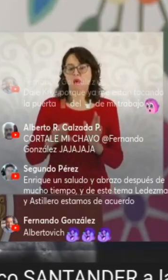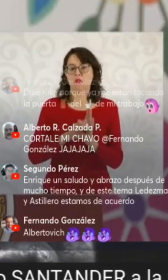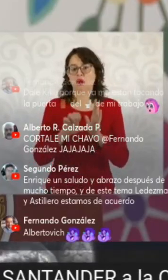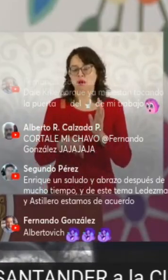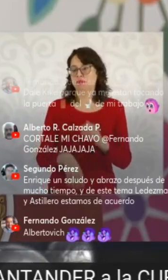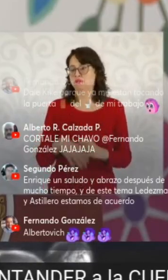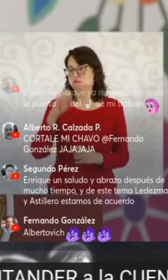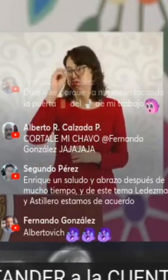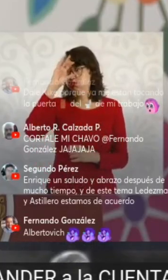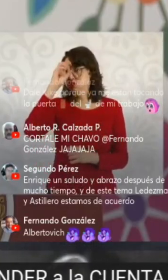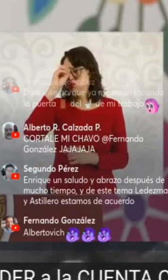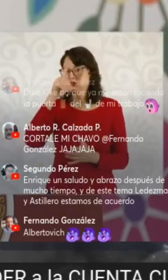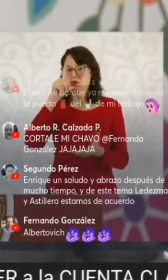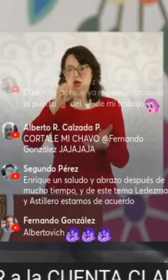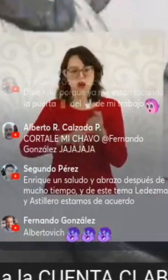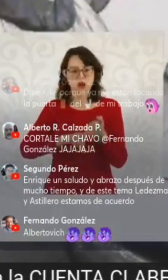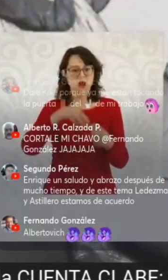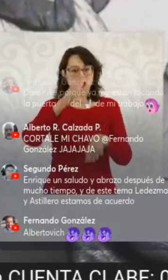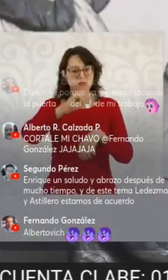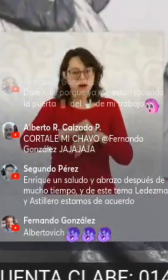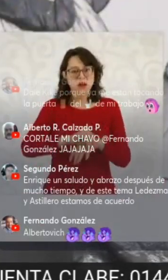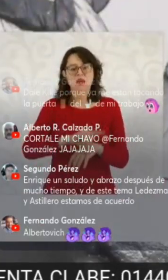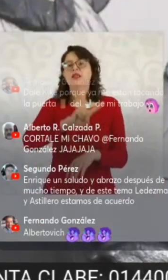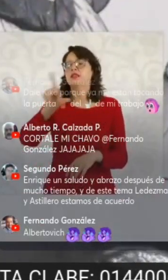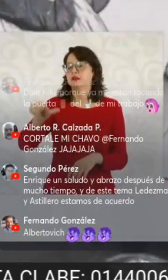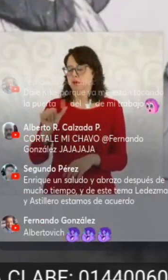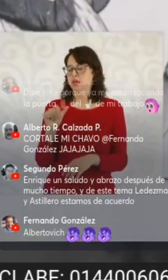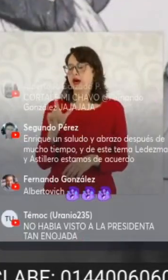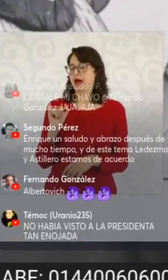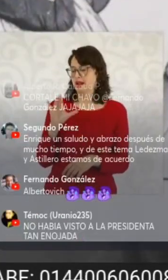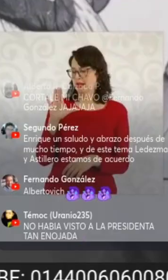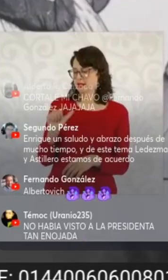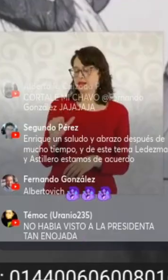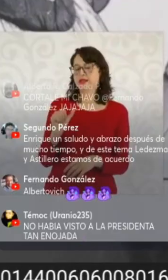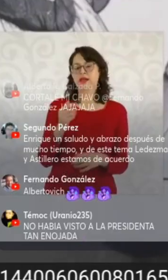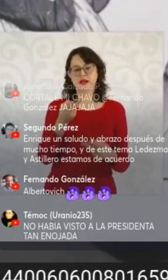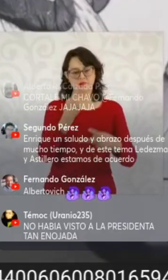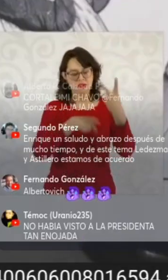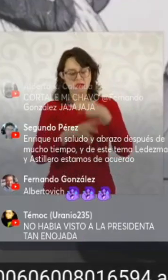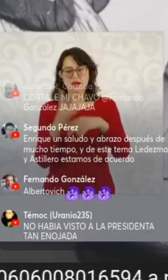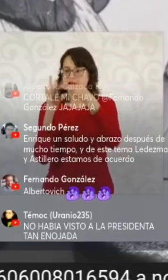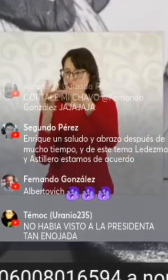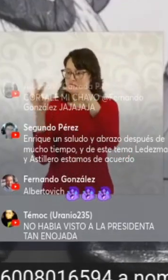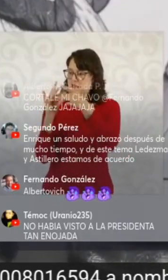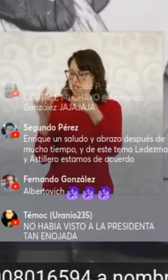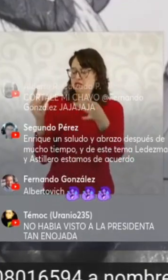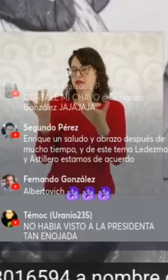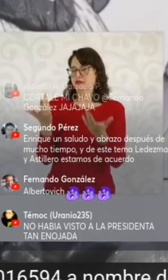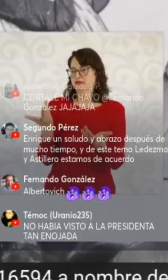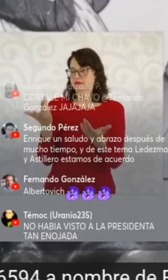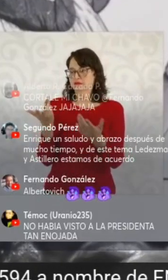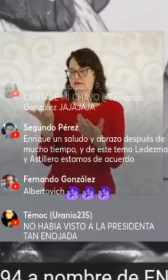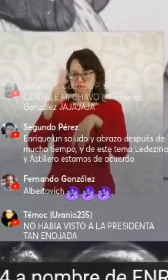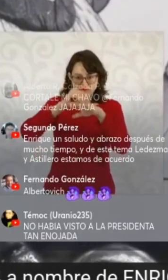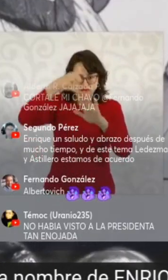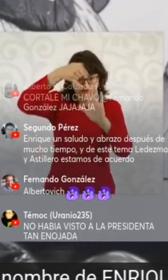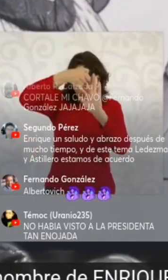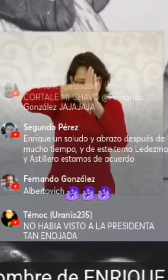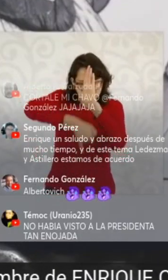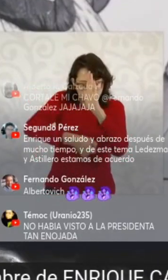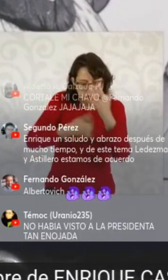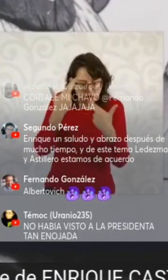minas. Lo puede venir a explicar Alicia Bárcenas con todo detalle. Eso es parte de lo que es